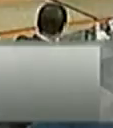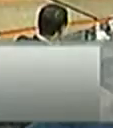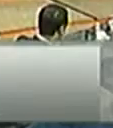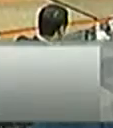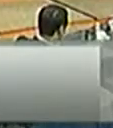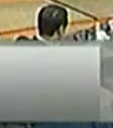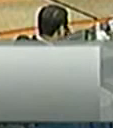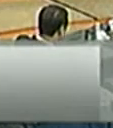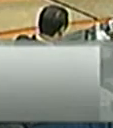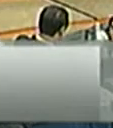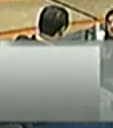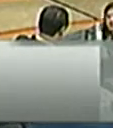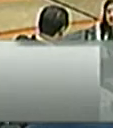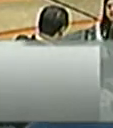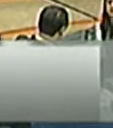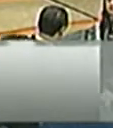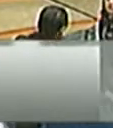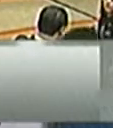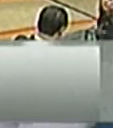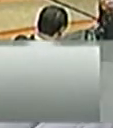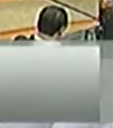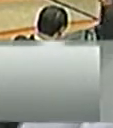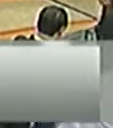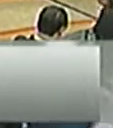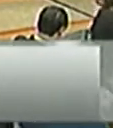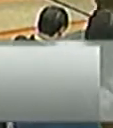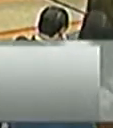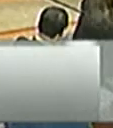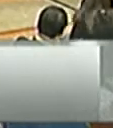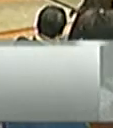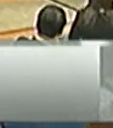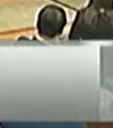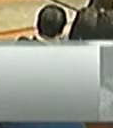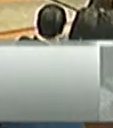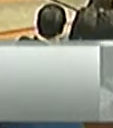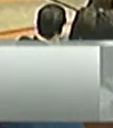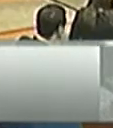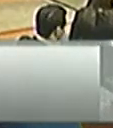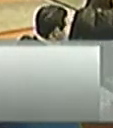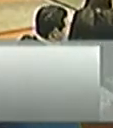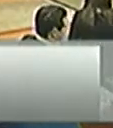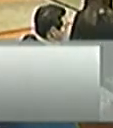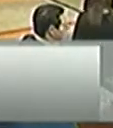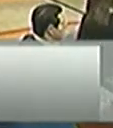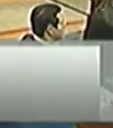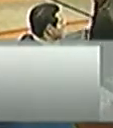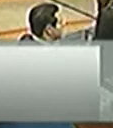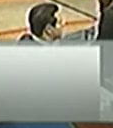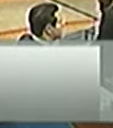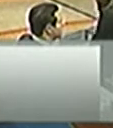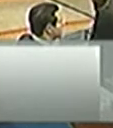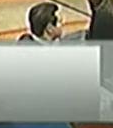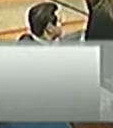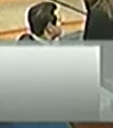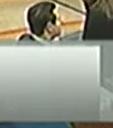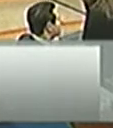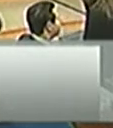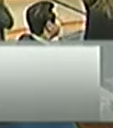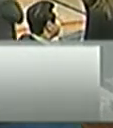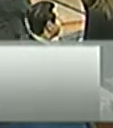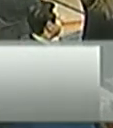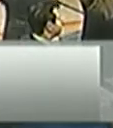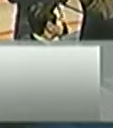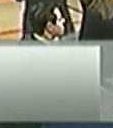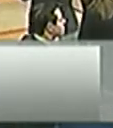con su permiso presidenta señoras y señores legisladores presentó esta iniciativa a